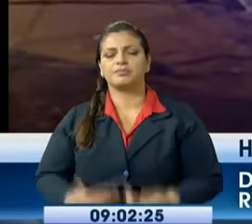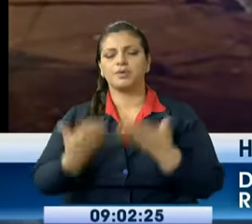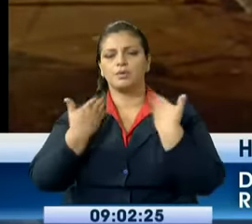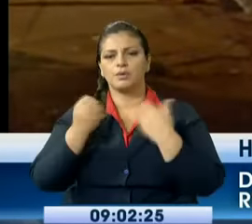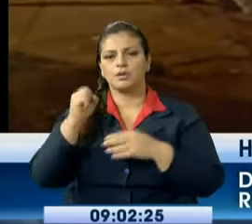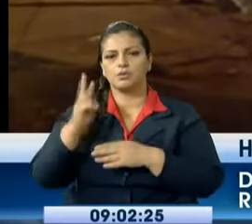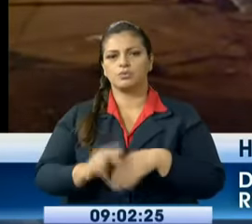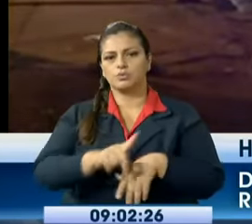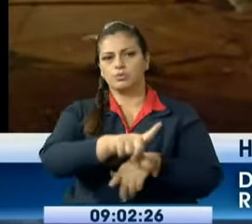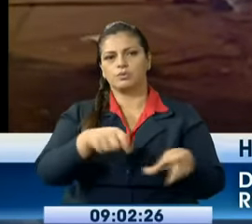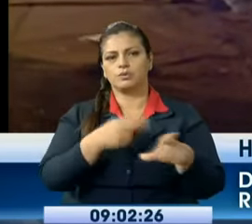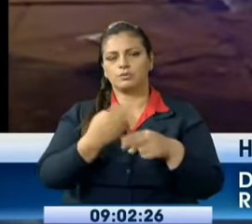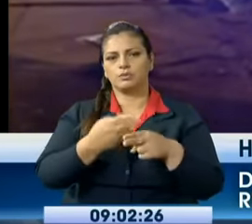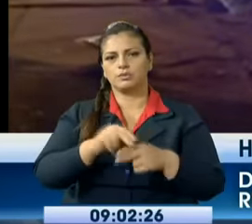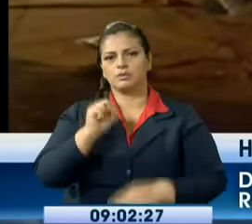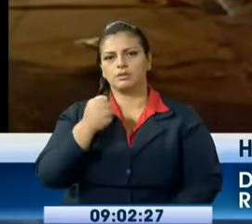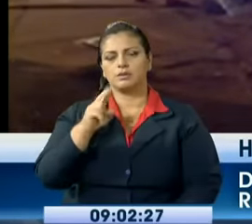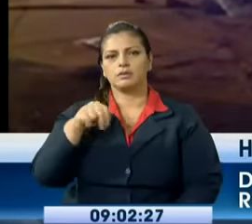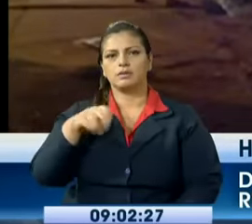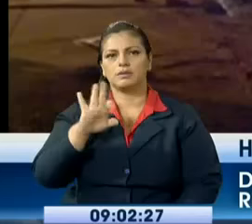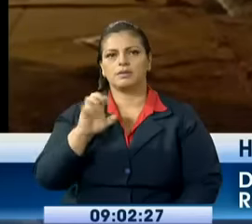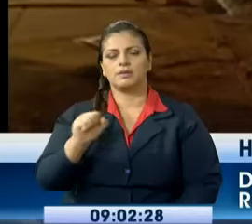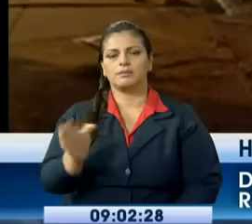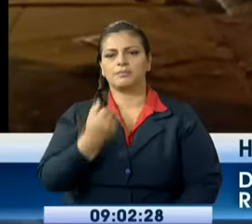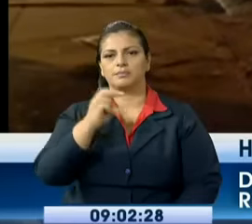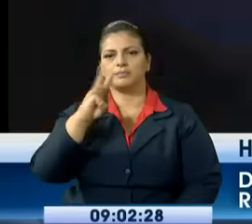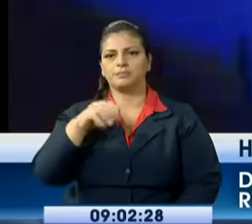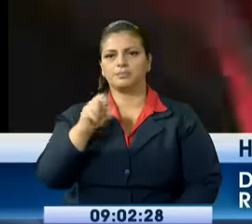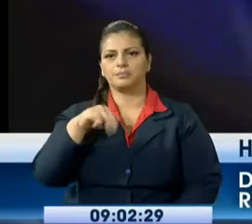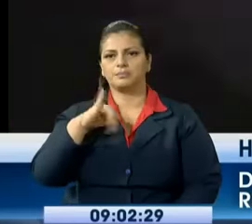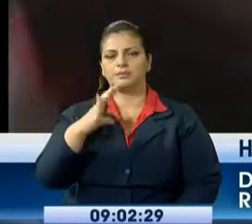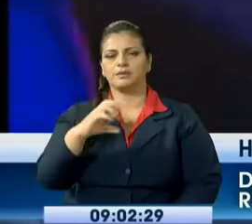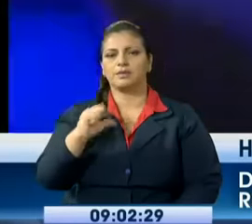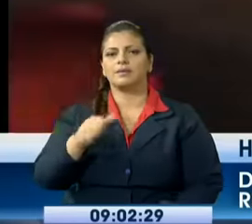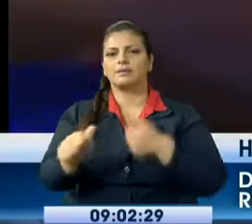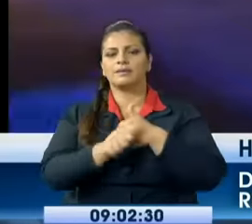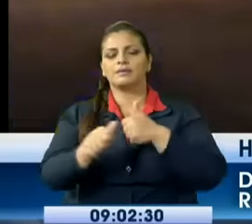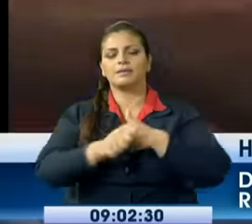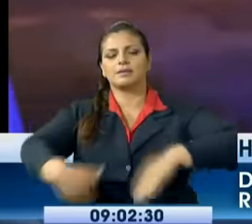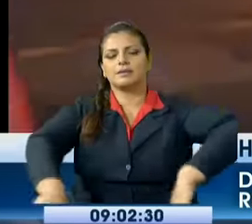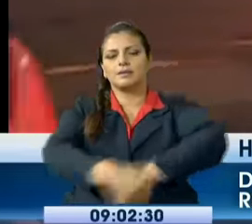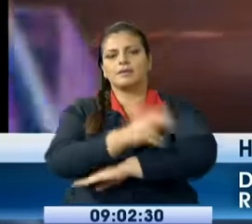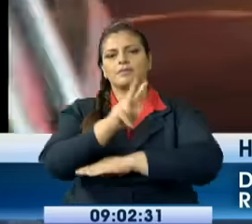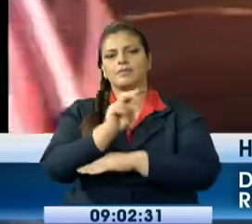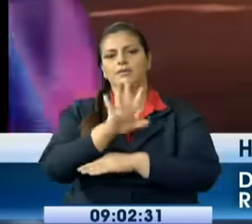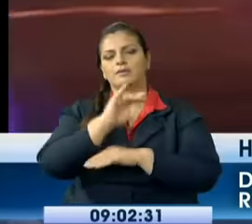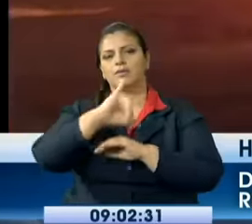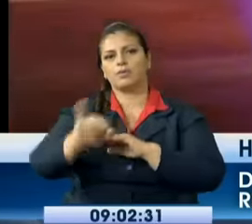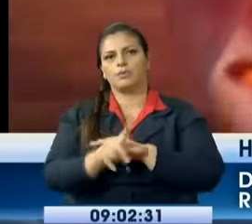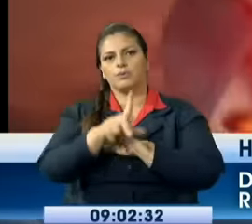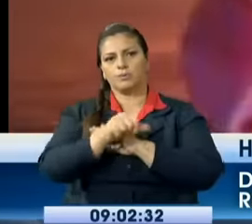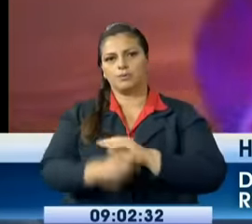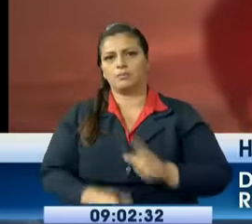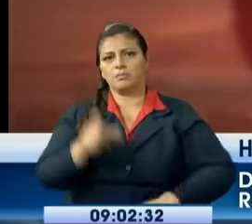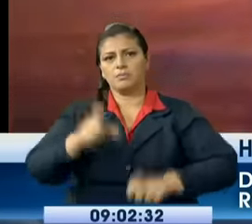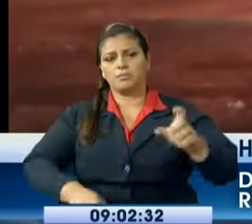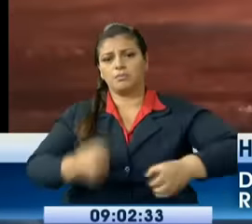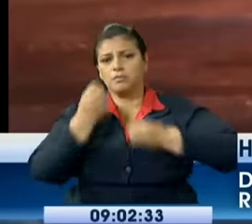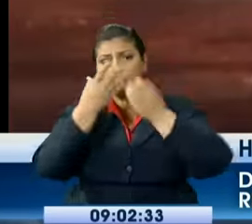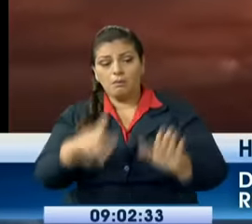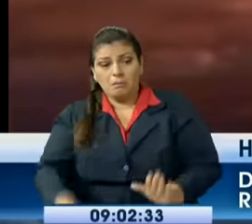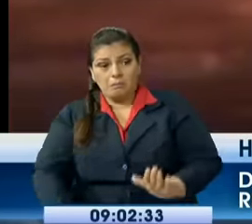Santa Mónica, a pocos metros de la avenida 25 de Julio. Moradores denuncian que no es la primera vez que asesinan